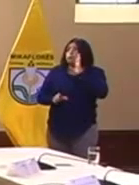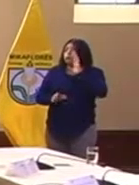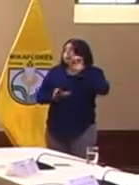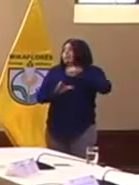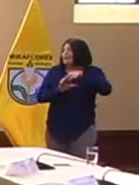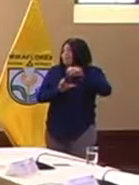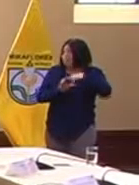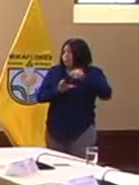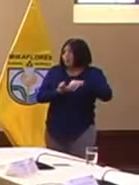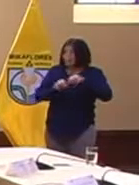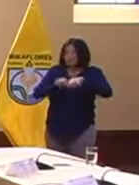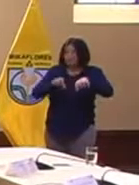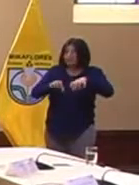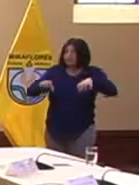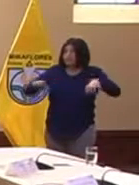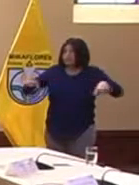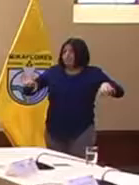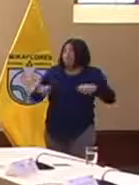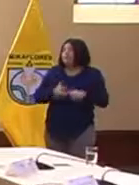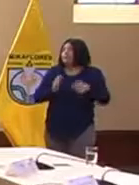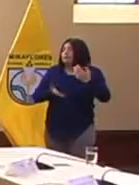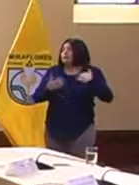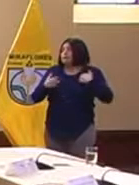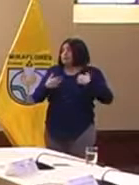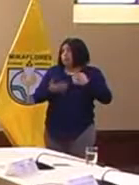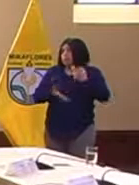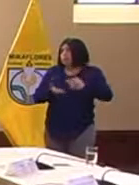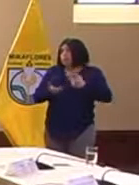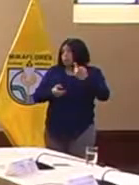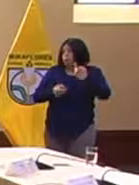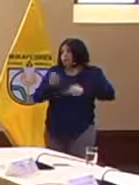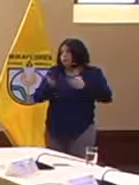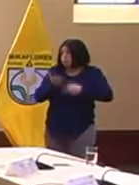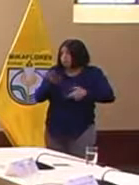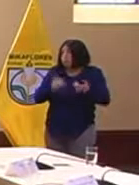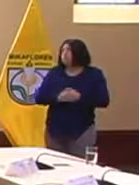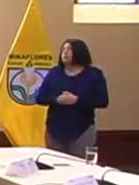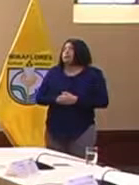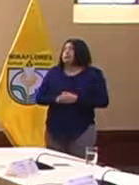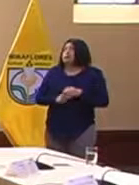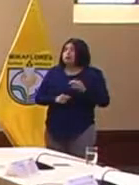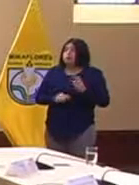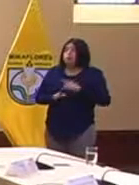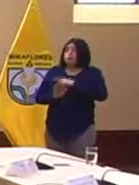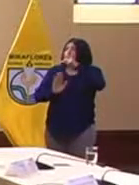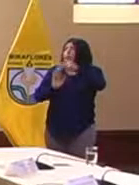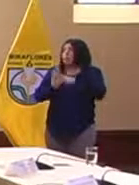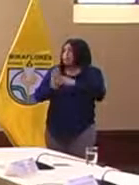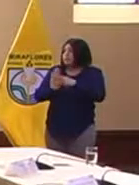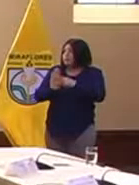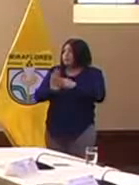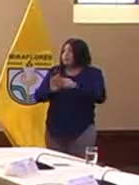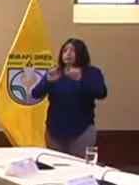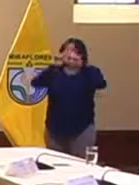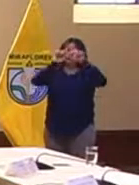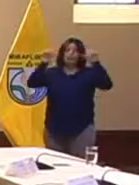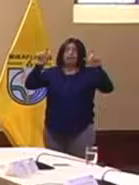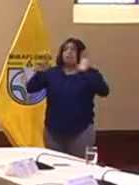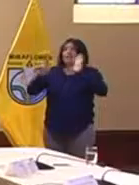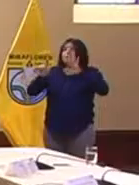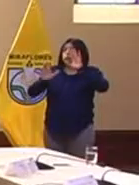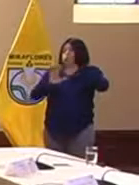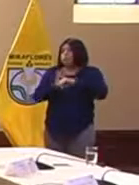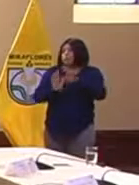basura que se segrega en la fuente, que tiene un valor, que es nuestro programa emblema que se llama Basura